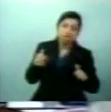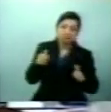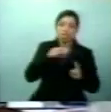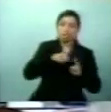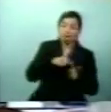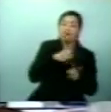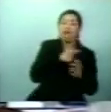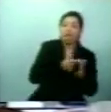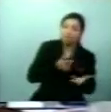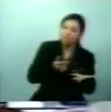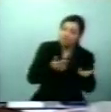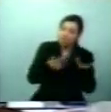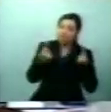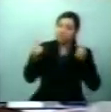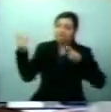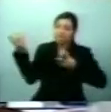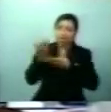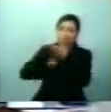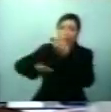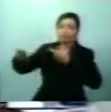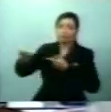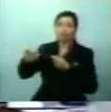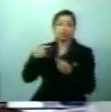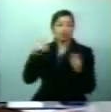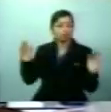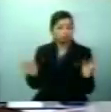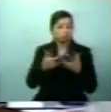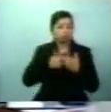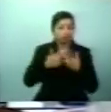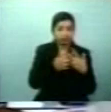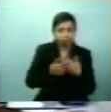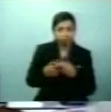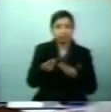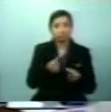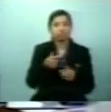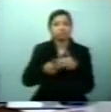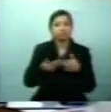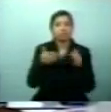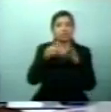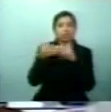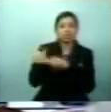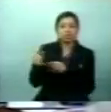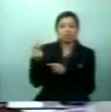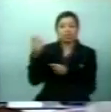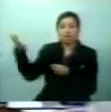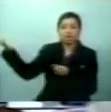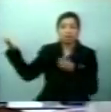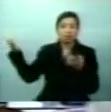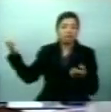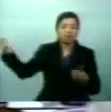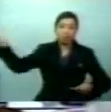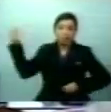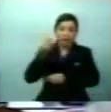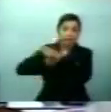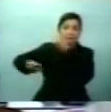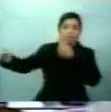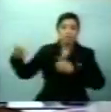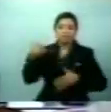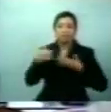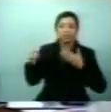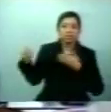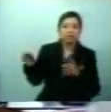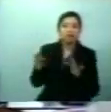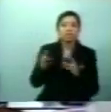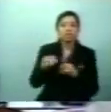exportación, estimula la industrialización y les ayuda a diversificar sus economías y a acelerar su